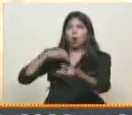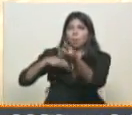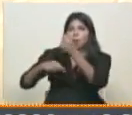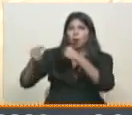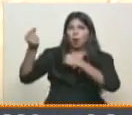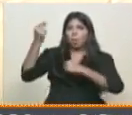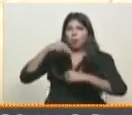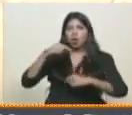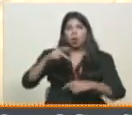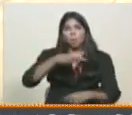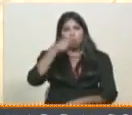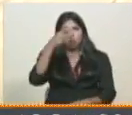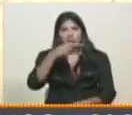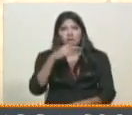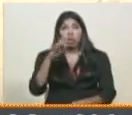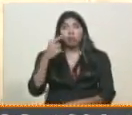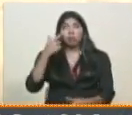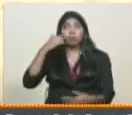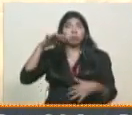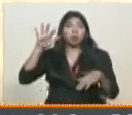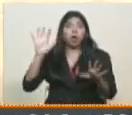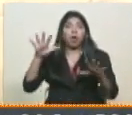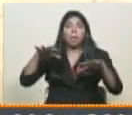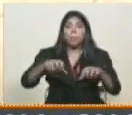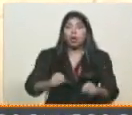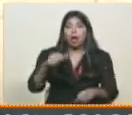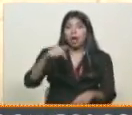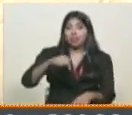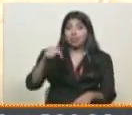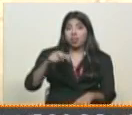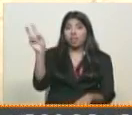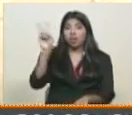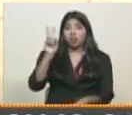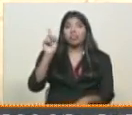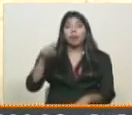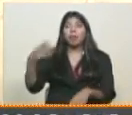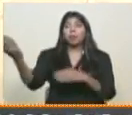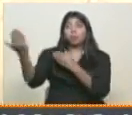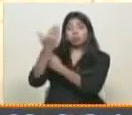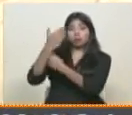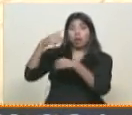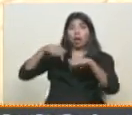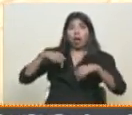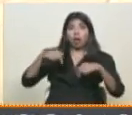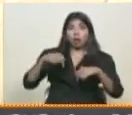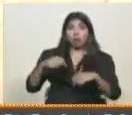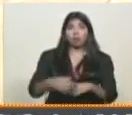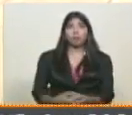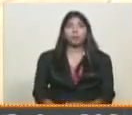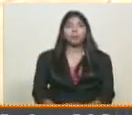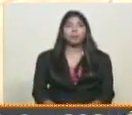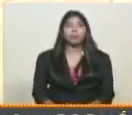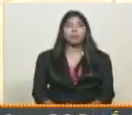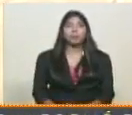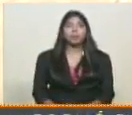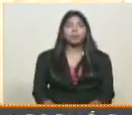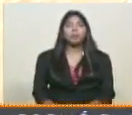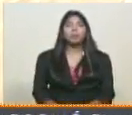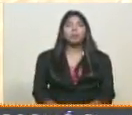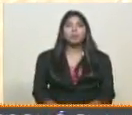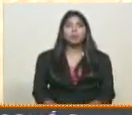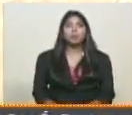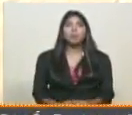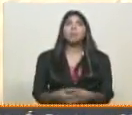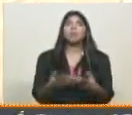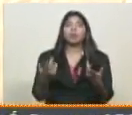político anunciando una posible intervención militar y en lo económico con las sanciones que quieren llevar al default a venezuela ante eso y